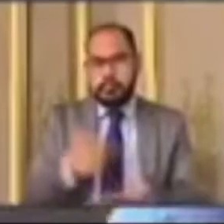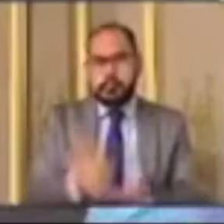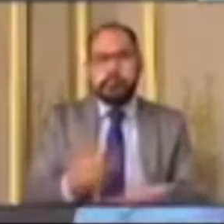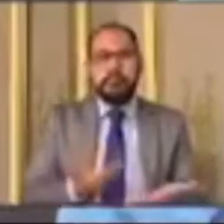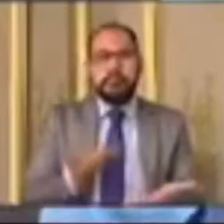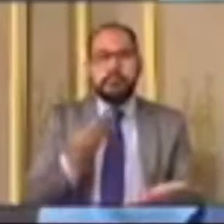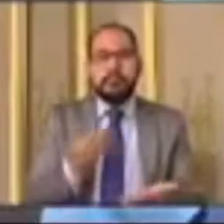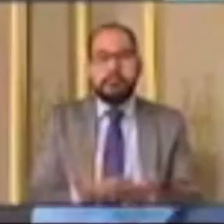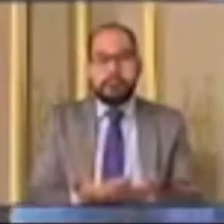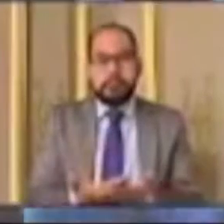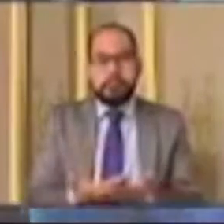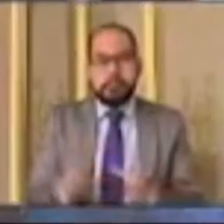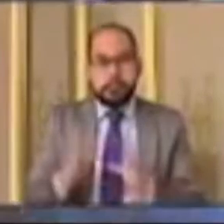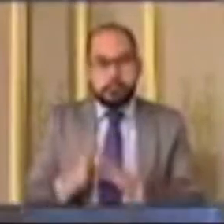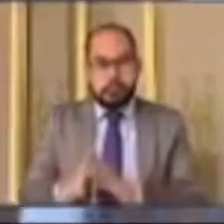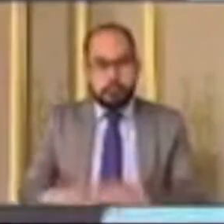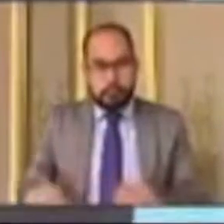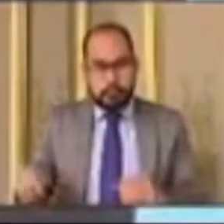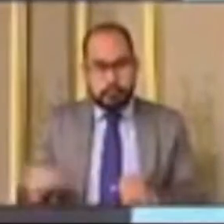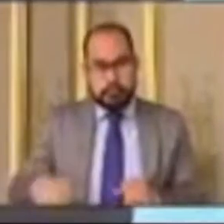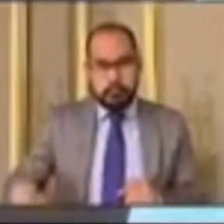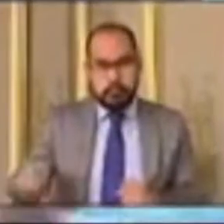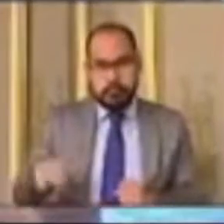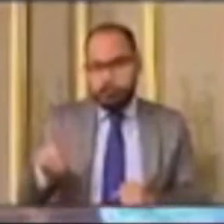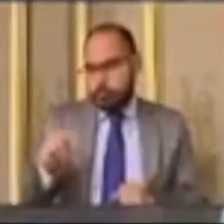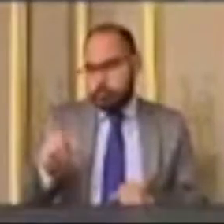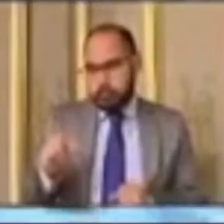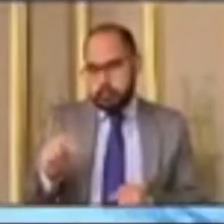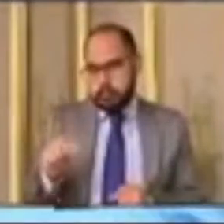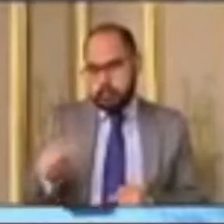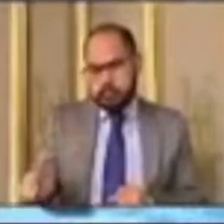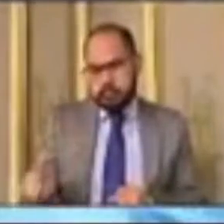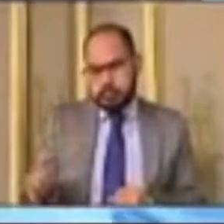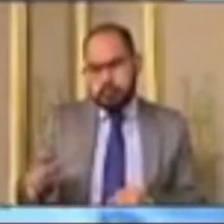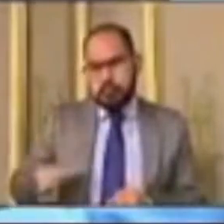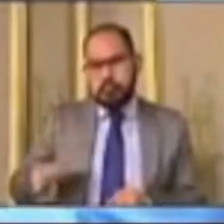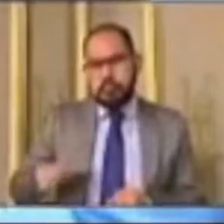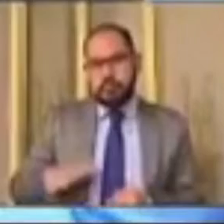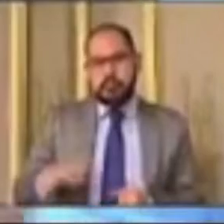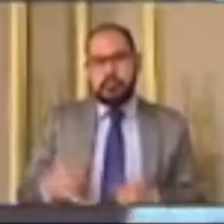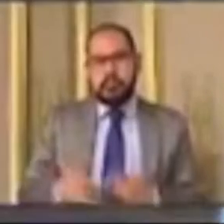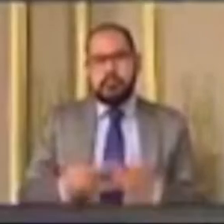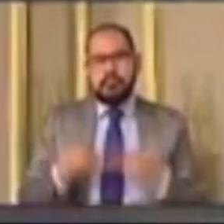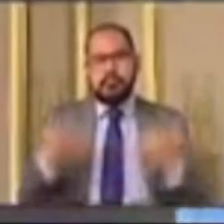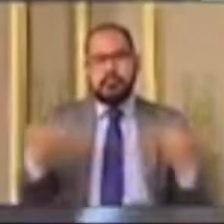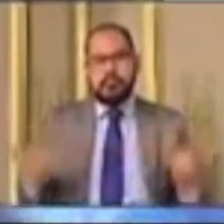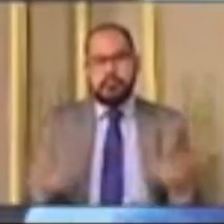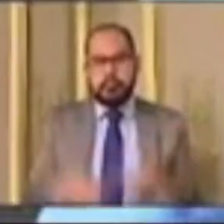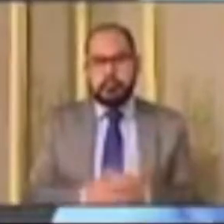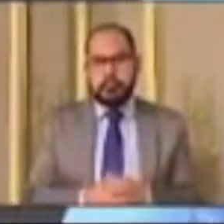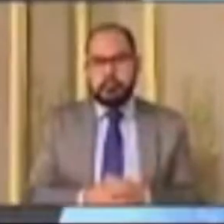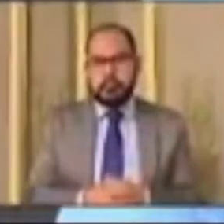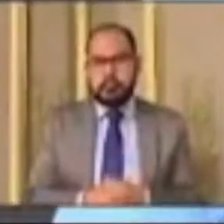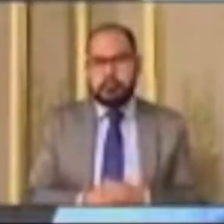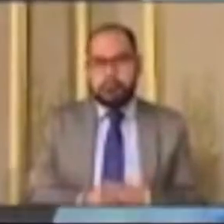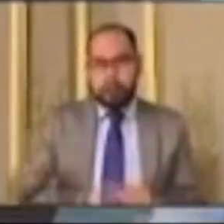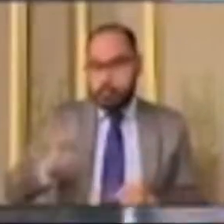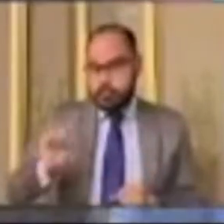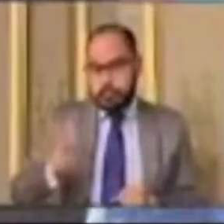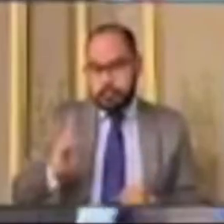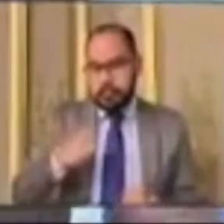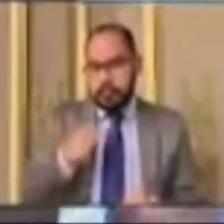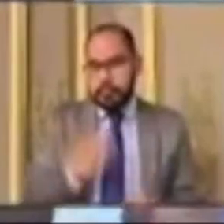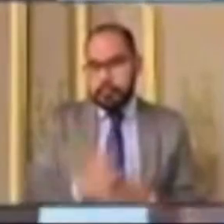propuesta no es desaparecer los pueblos, porque los pueblos son parte de esta historia que conforman la ciudad. Los